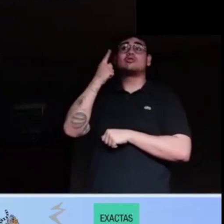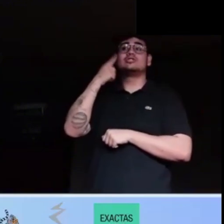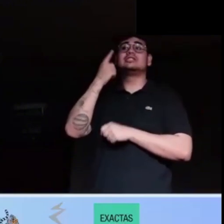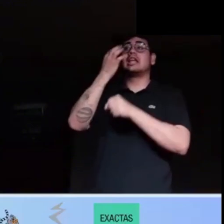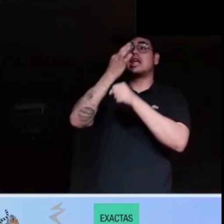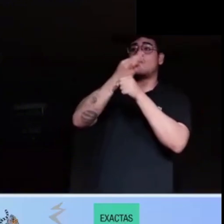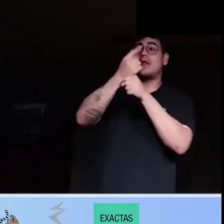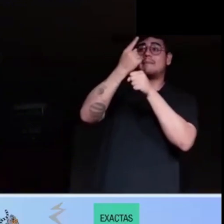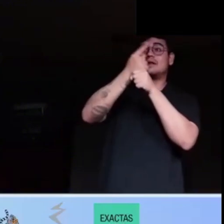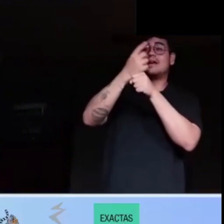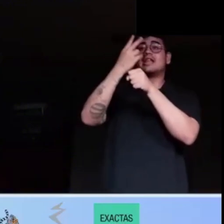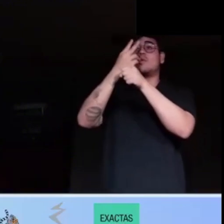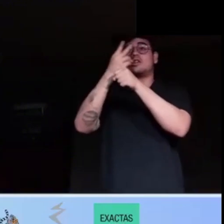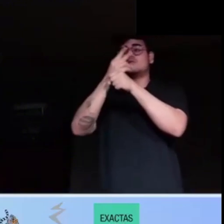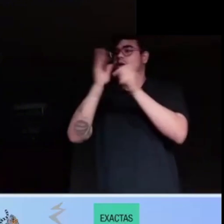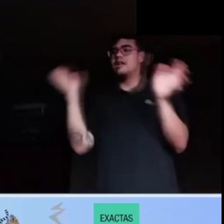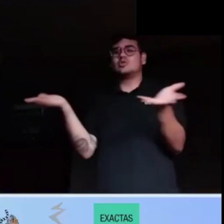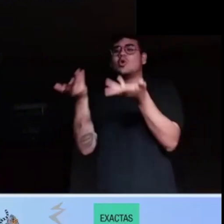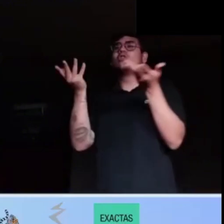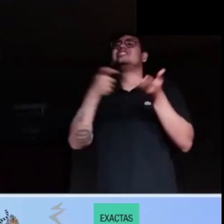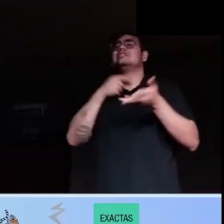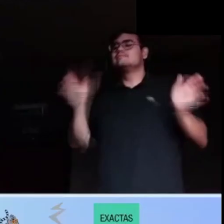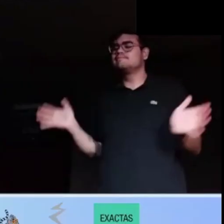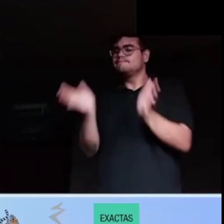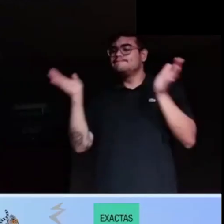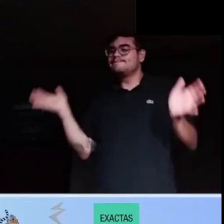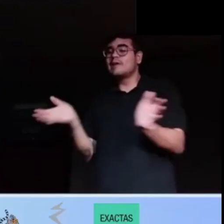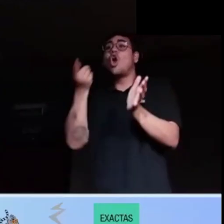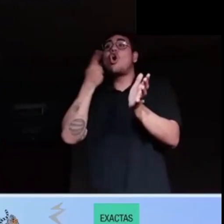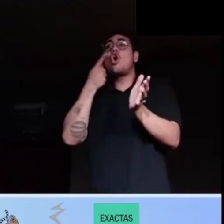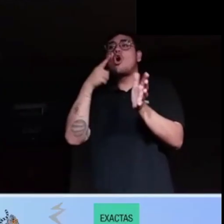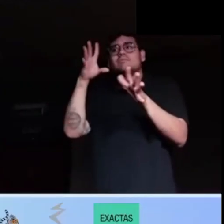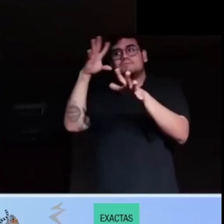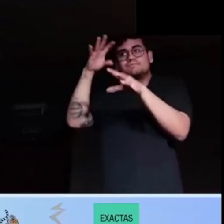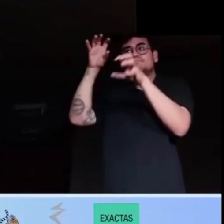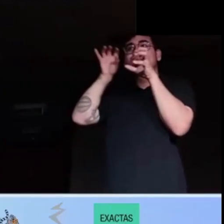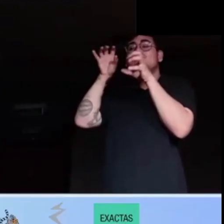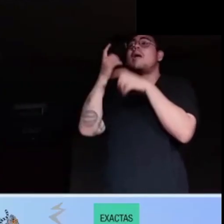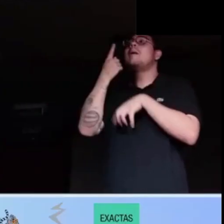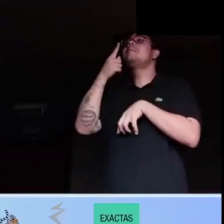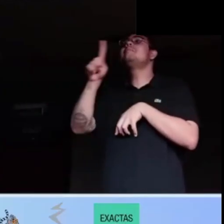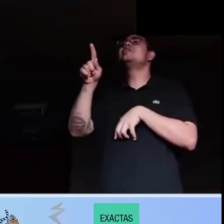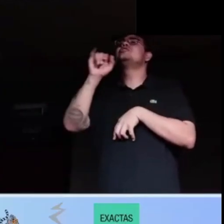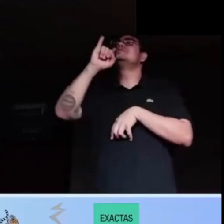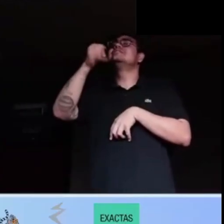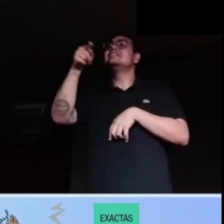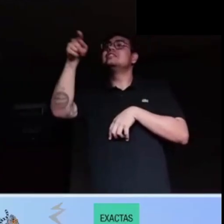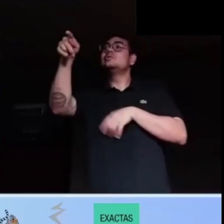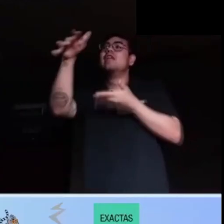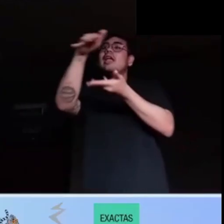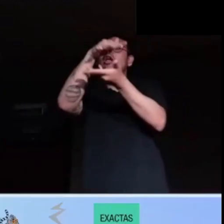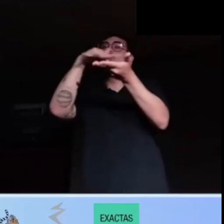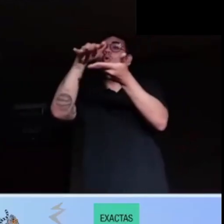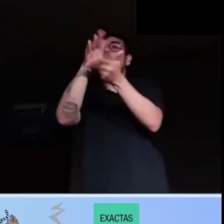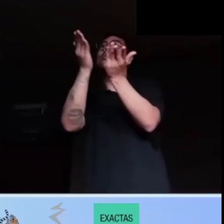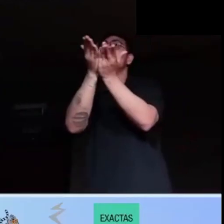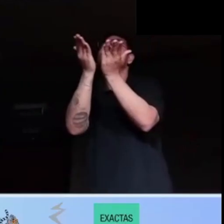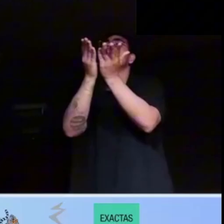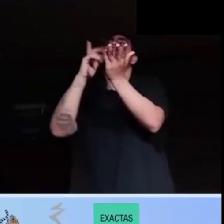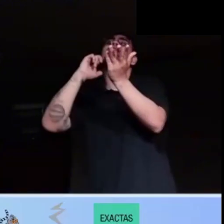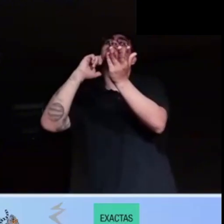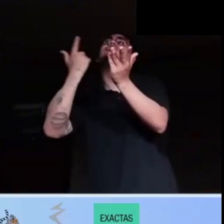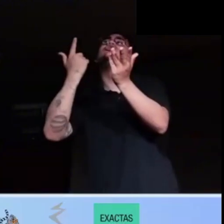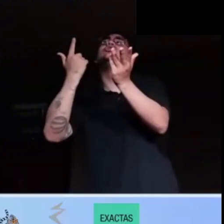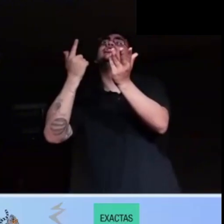este grupo, a todos. Pasa que este grupo nos hizo pensar mucho, ¿no? De cómo, cuál es el paso inicial para